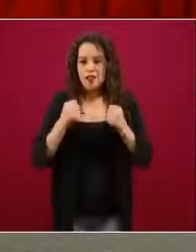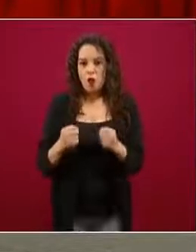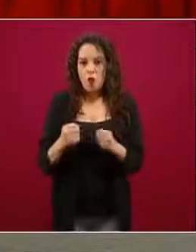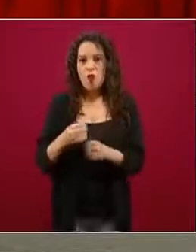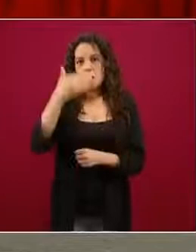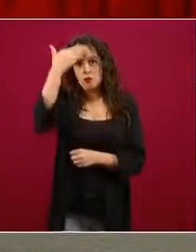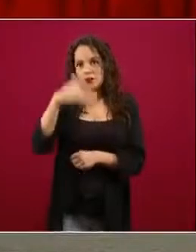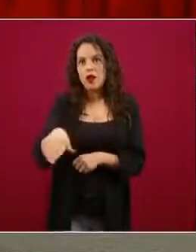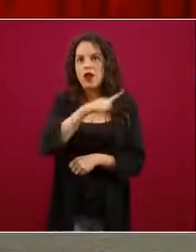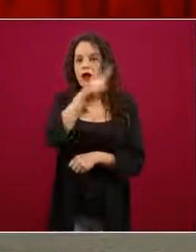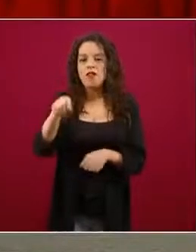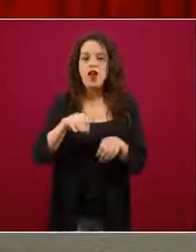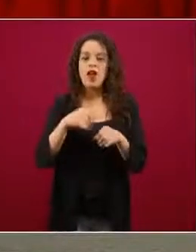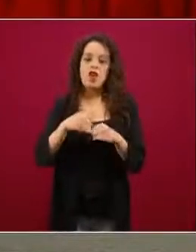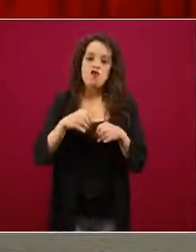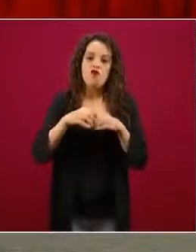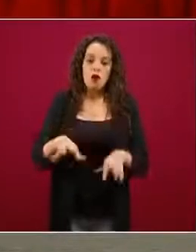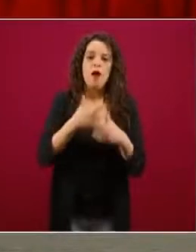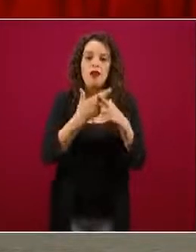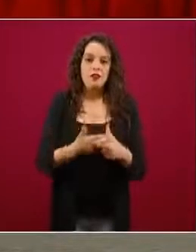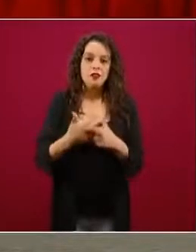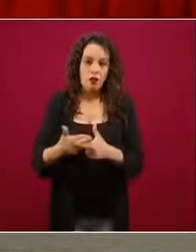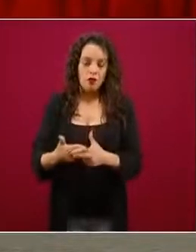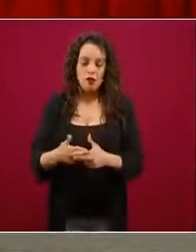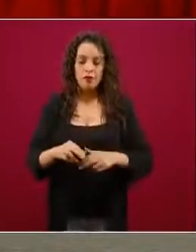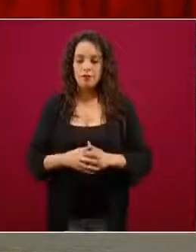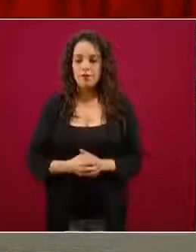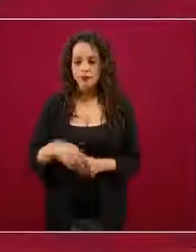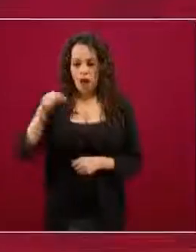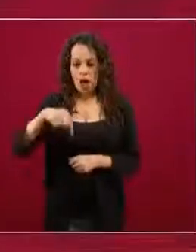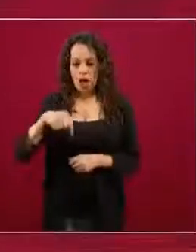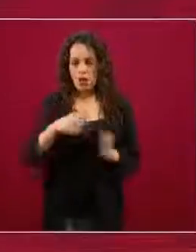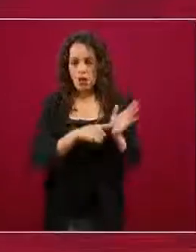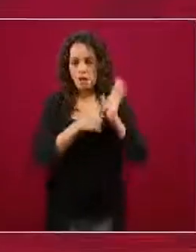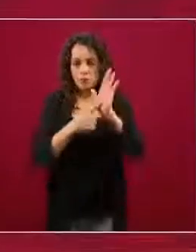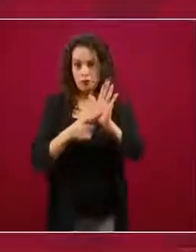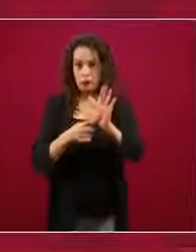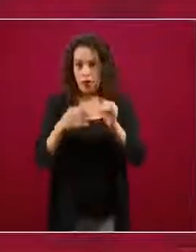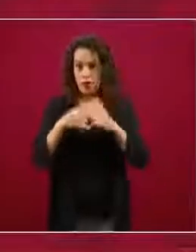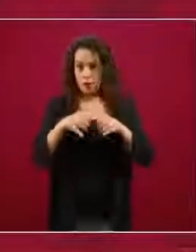lo largo de la epidemia en algún momento presentamos aquí está disponible